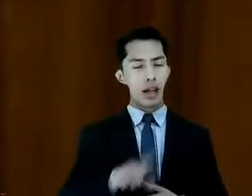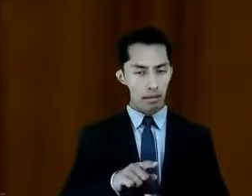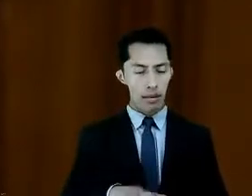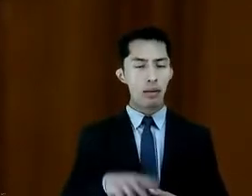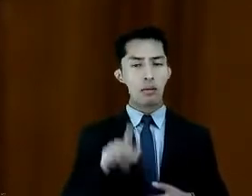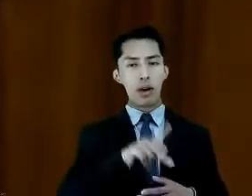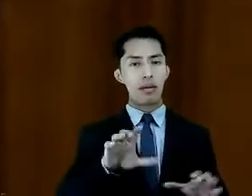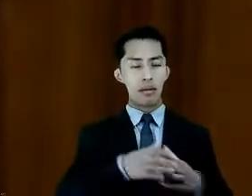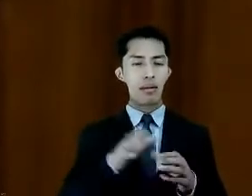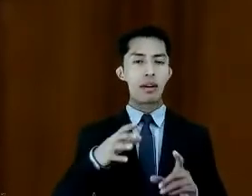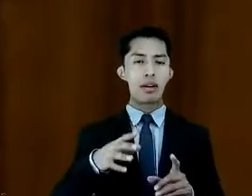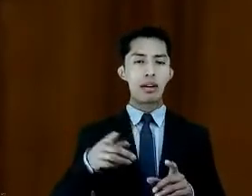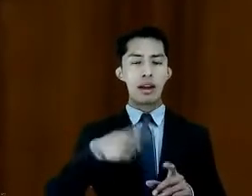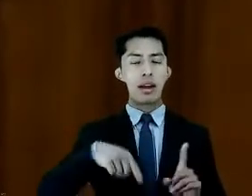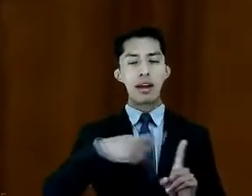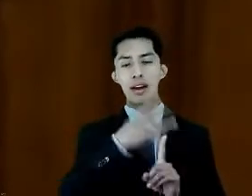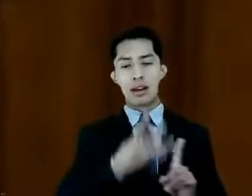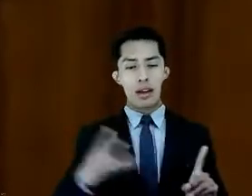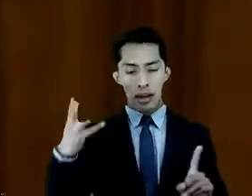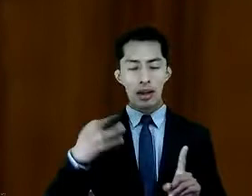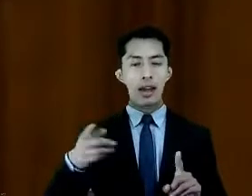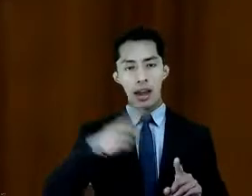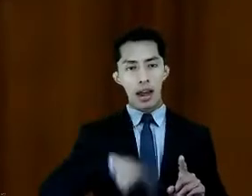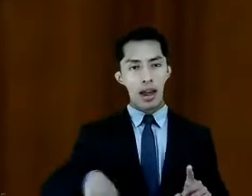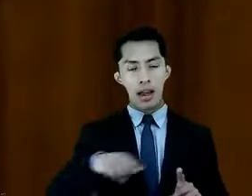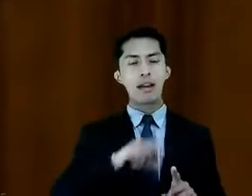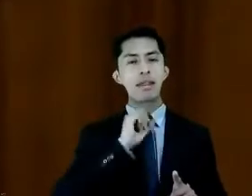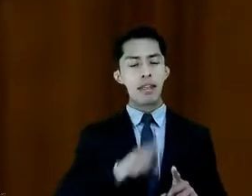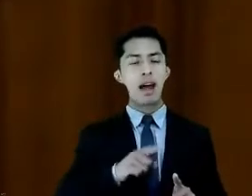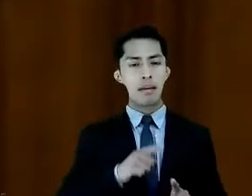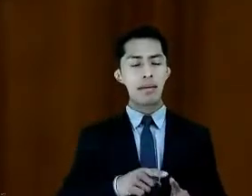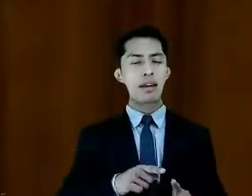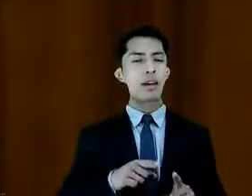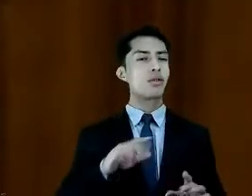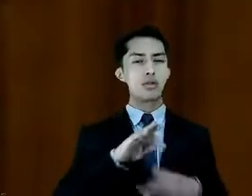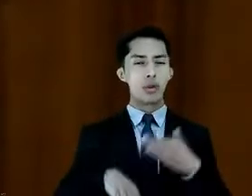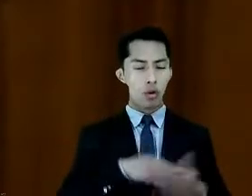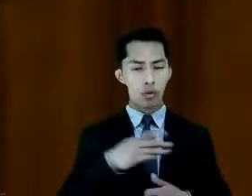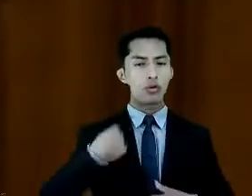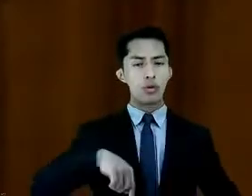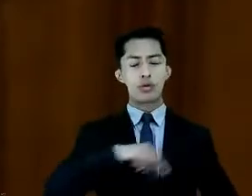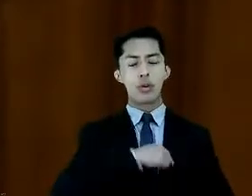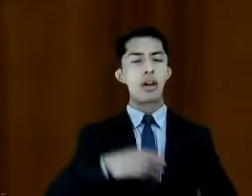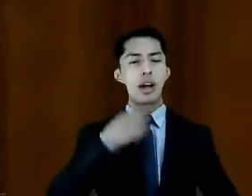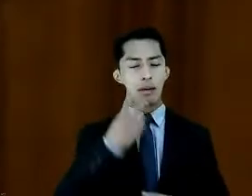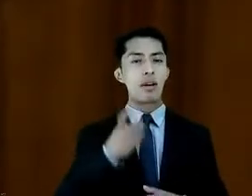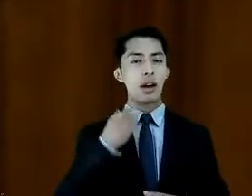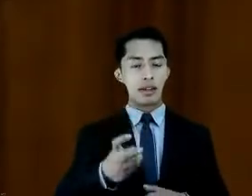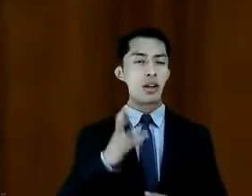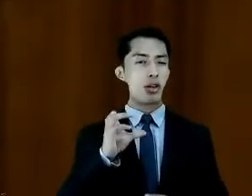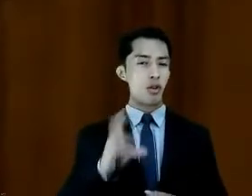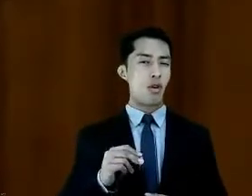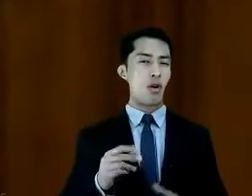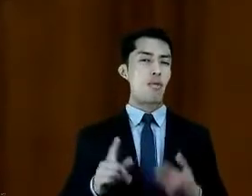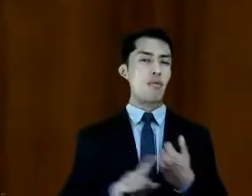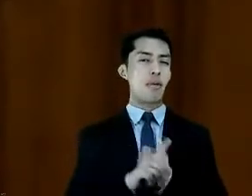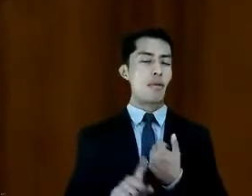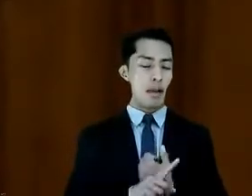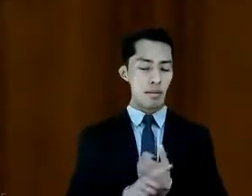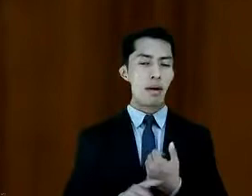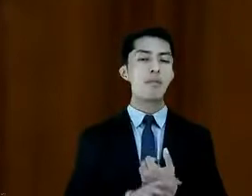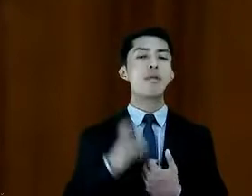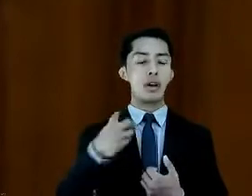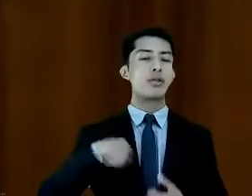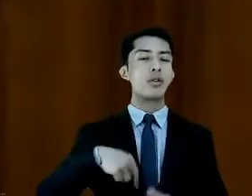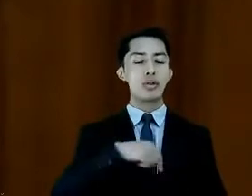comunidades LGBTQ y más, sino hacia todos nosotros. Es por lo que estamos